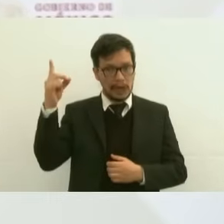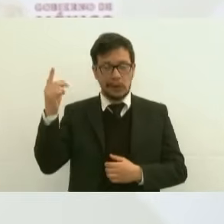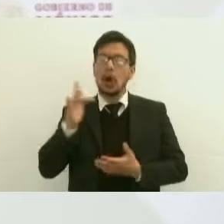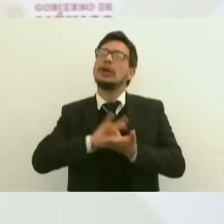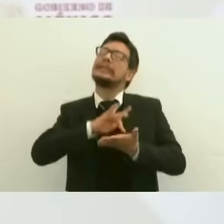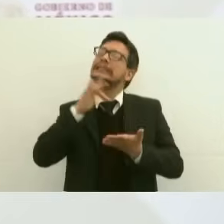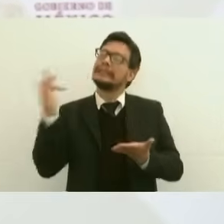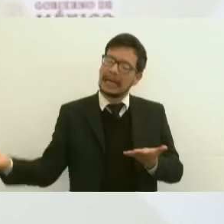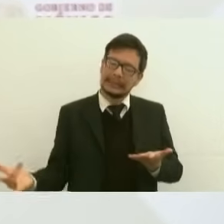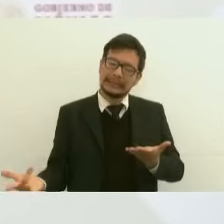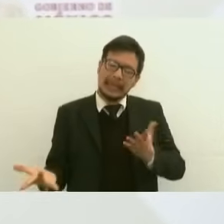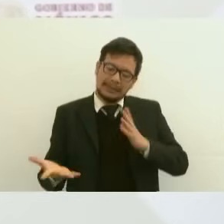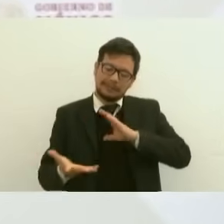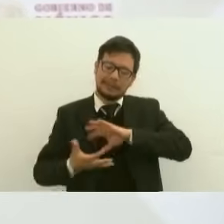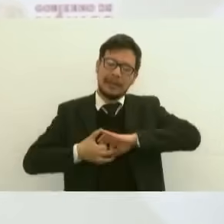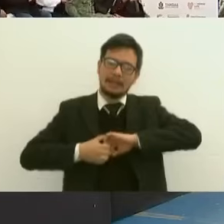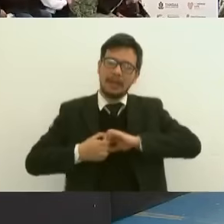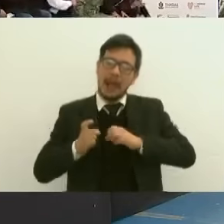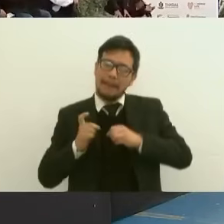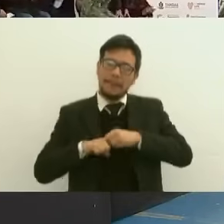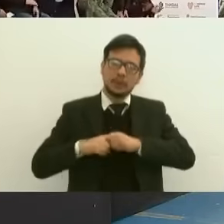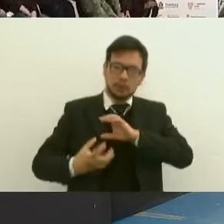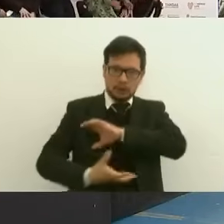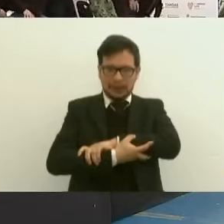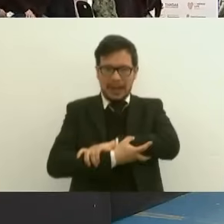con ustedes. Muchas gracias.